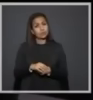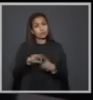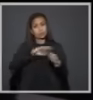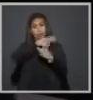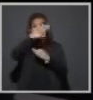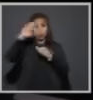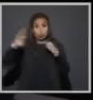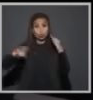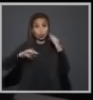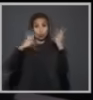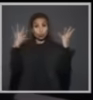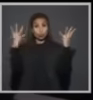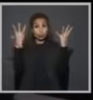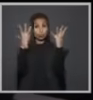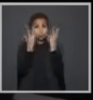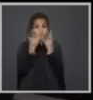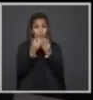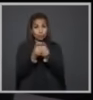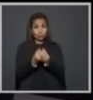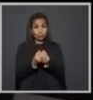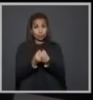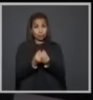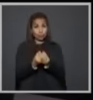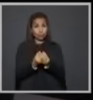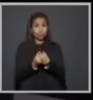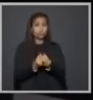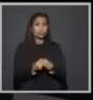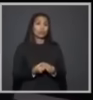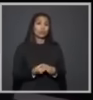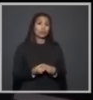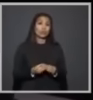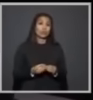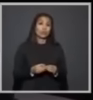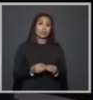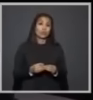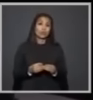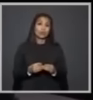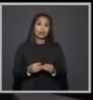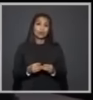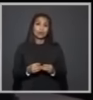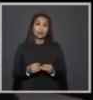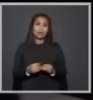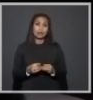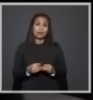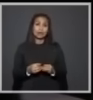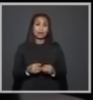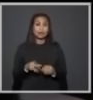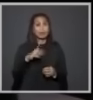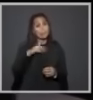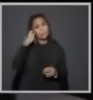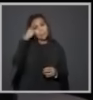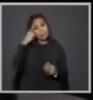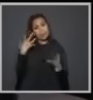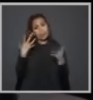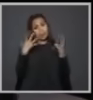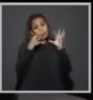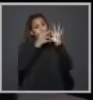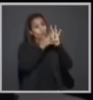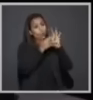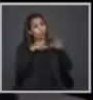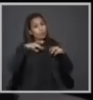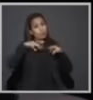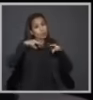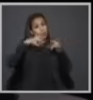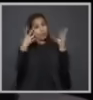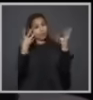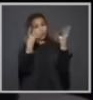todos darle la mano al que se quedó atrás para que se empareje y que caminemos juntos.